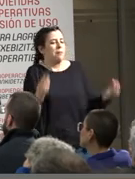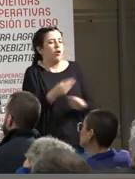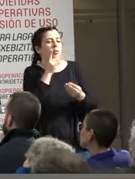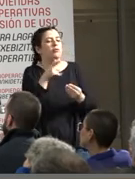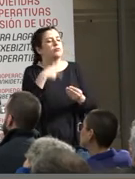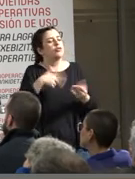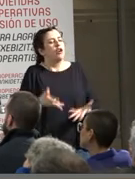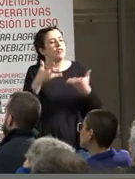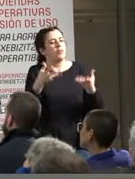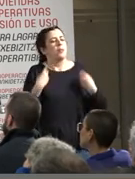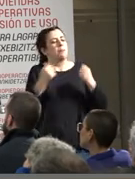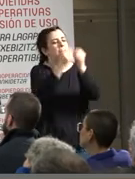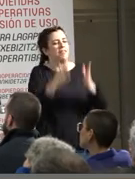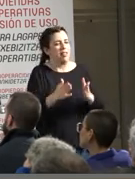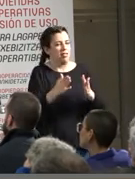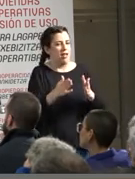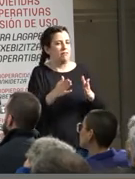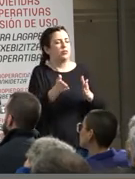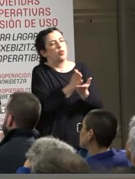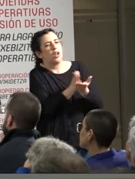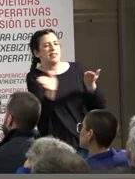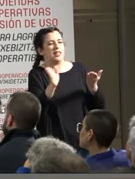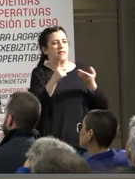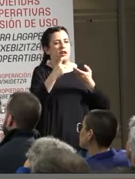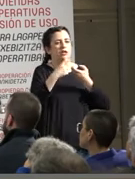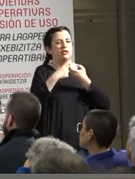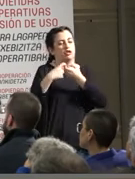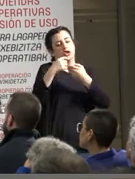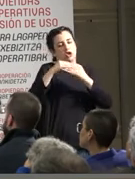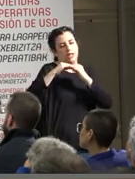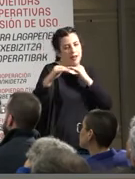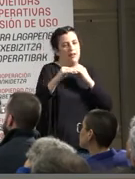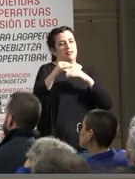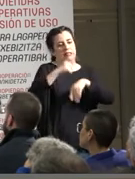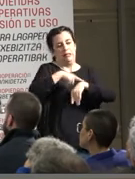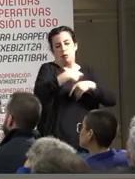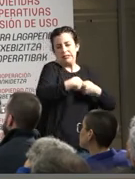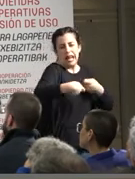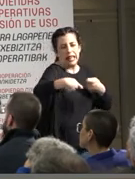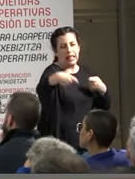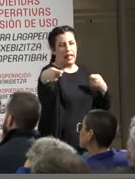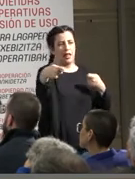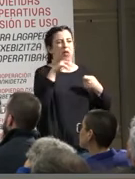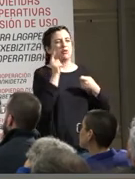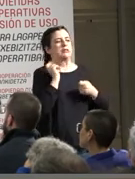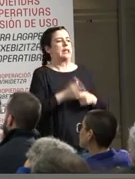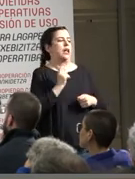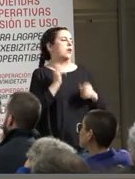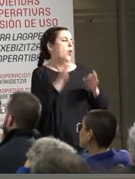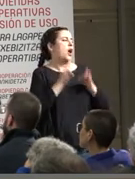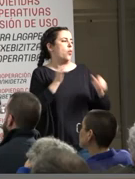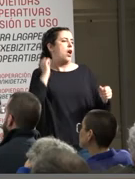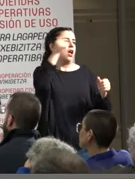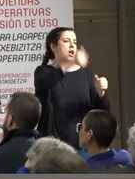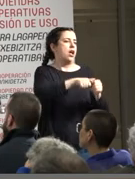de generar una alternativa sostenible a largo plazo que salga de las dinámicas que estamos viendo que están destruyendo